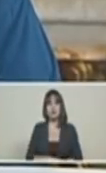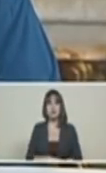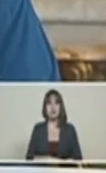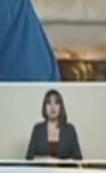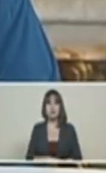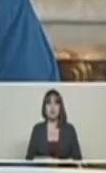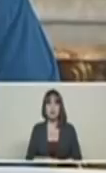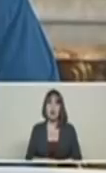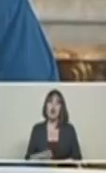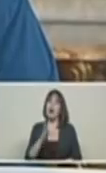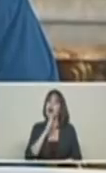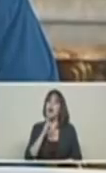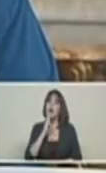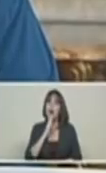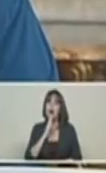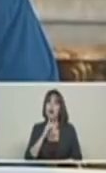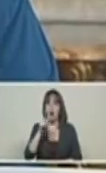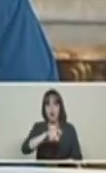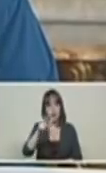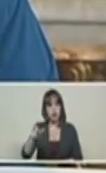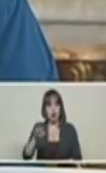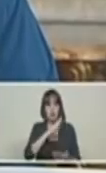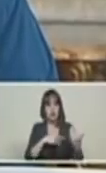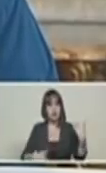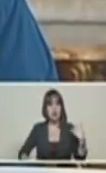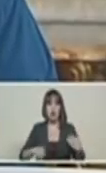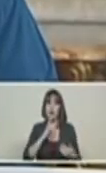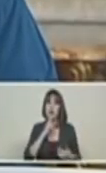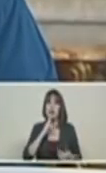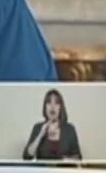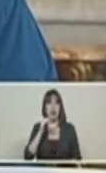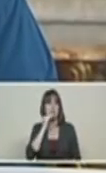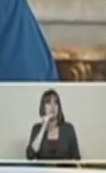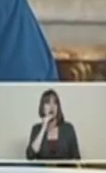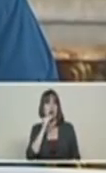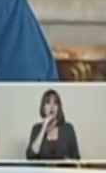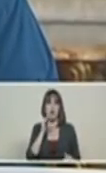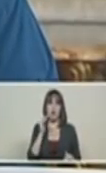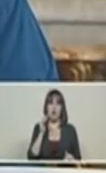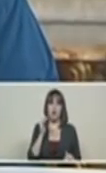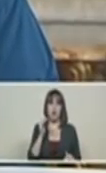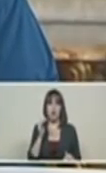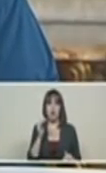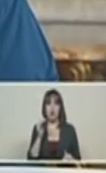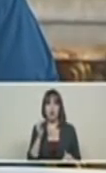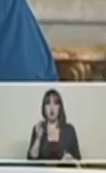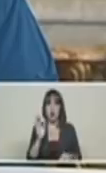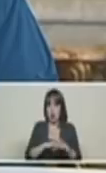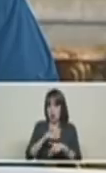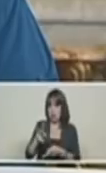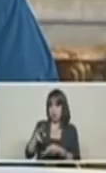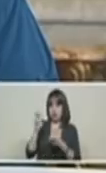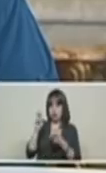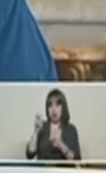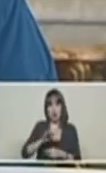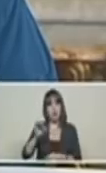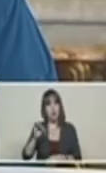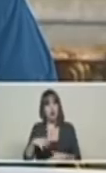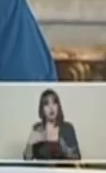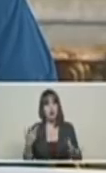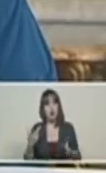Y a los bancos, a los banqueros, tan bravos los bancos privados, porque le estamos cobrando los impuestos, ¿qué